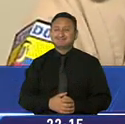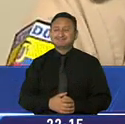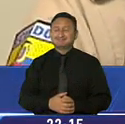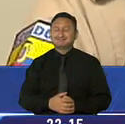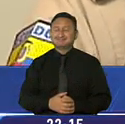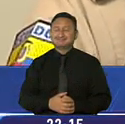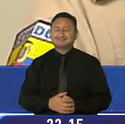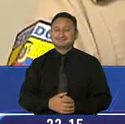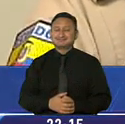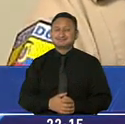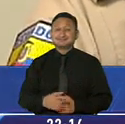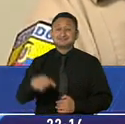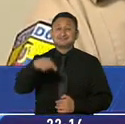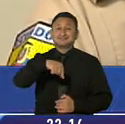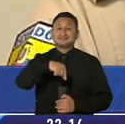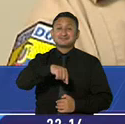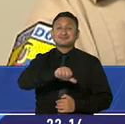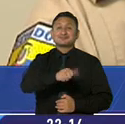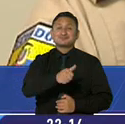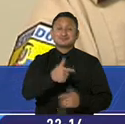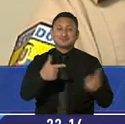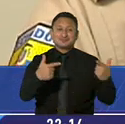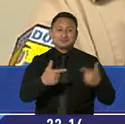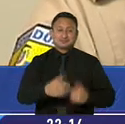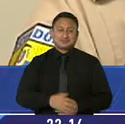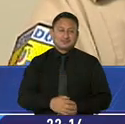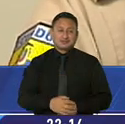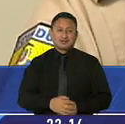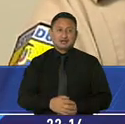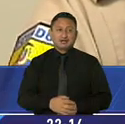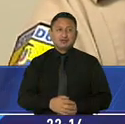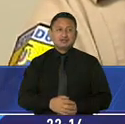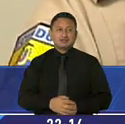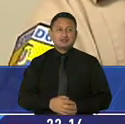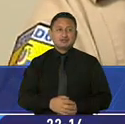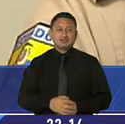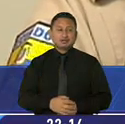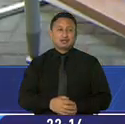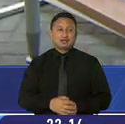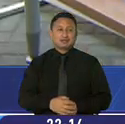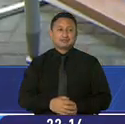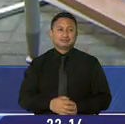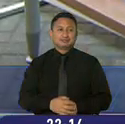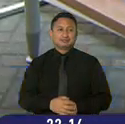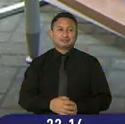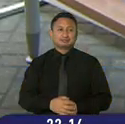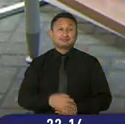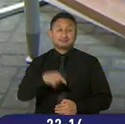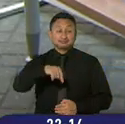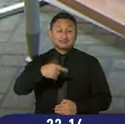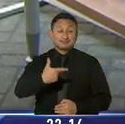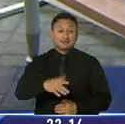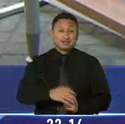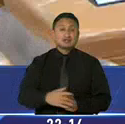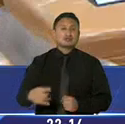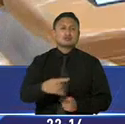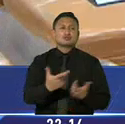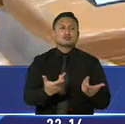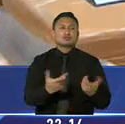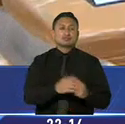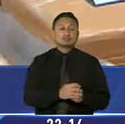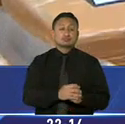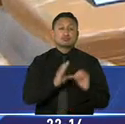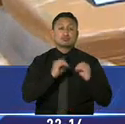la que estaban utilizando para poder proceder con la prensadura de esta droga. Y estaría por confirmarse los vínculos que tendrían con